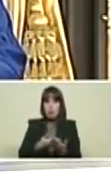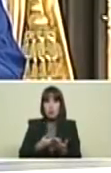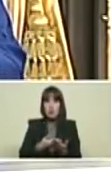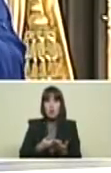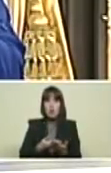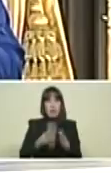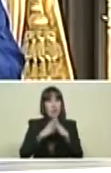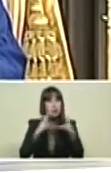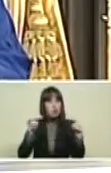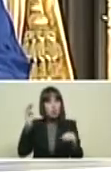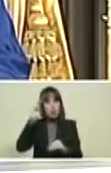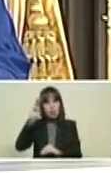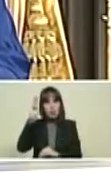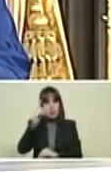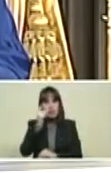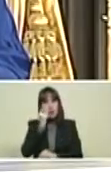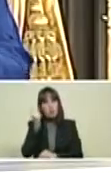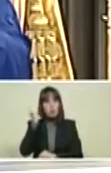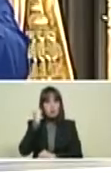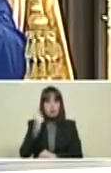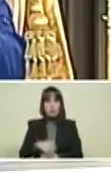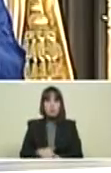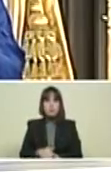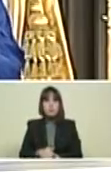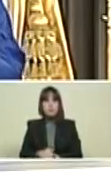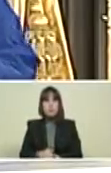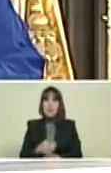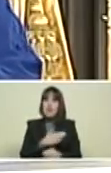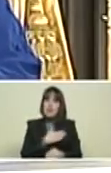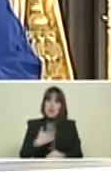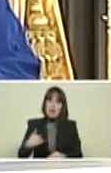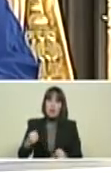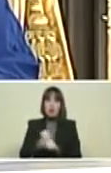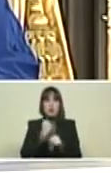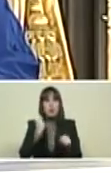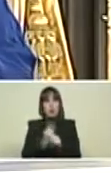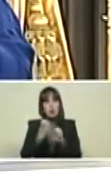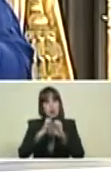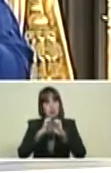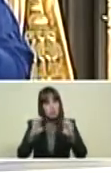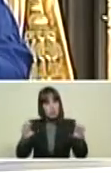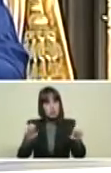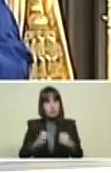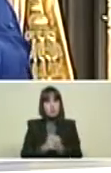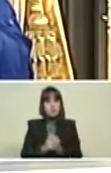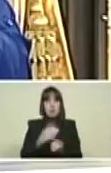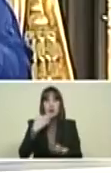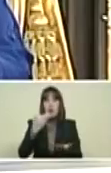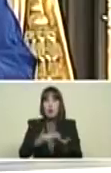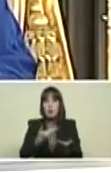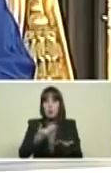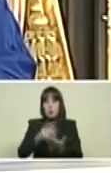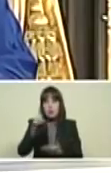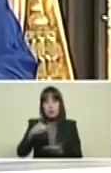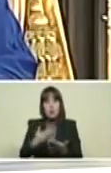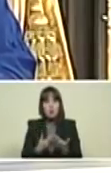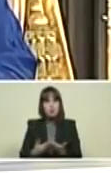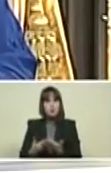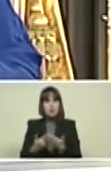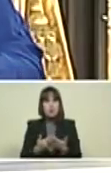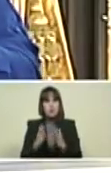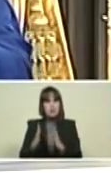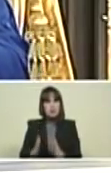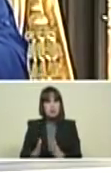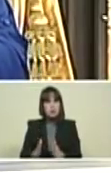maestros, queridas maestras, queridos trabajadores de la educación. Se lo planteo también a los estudiantes y